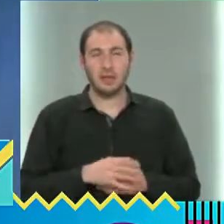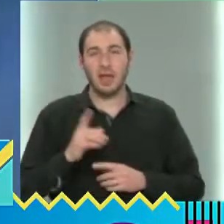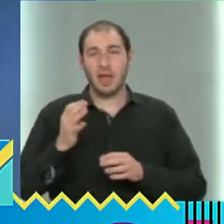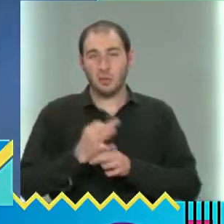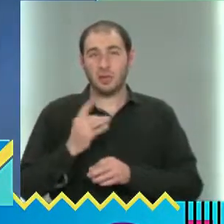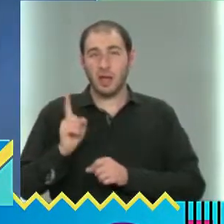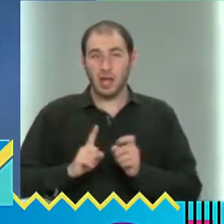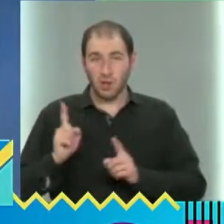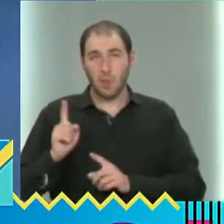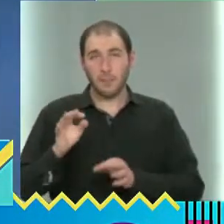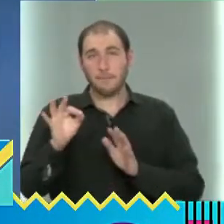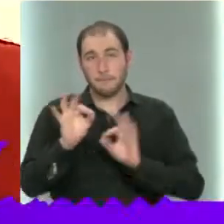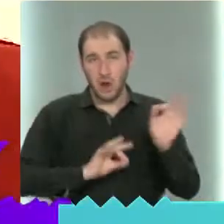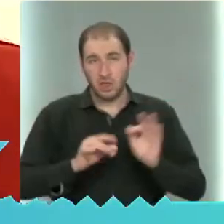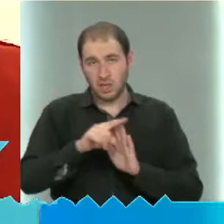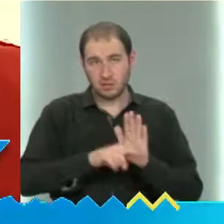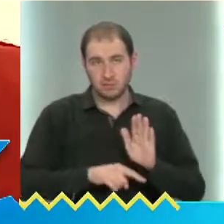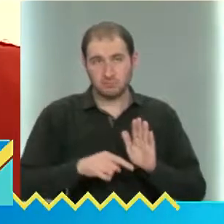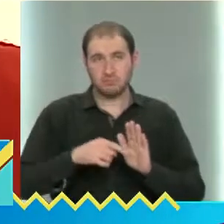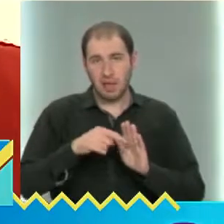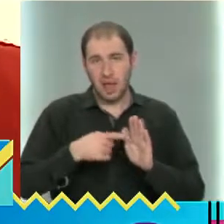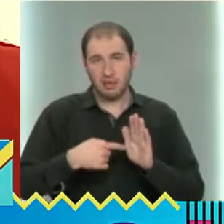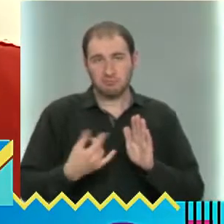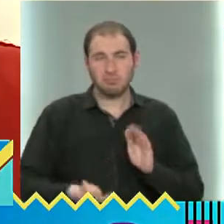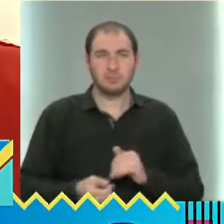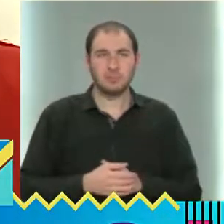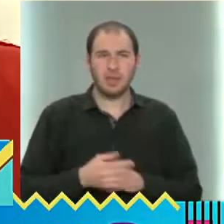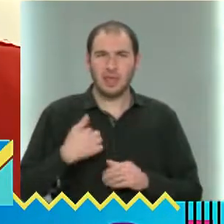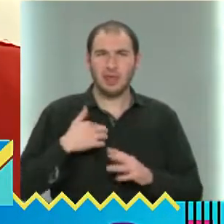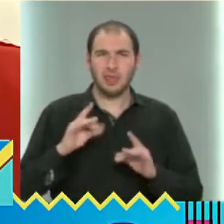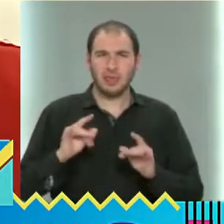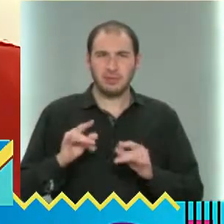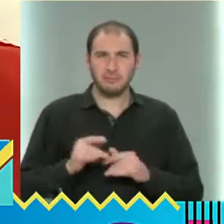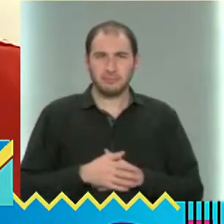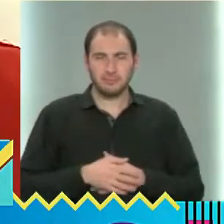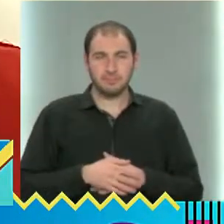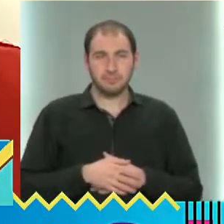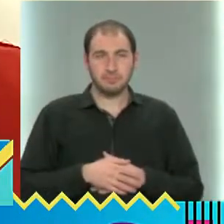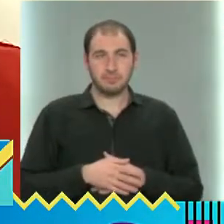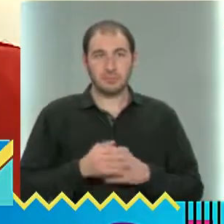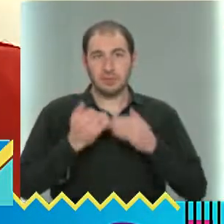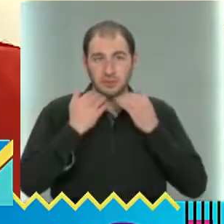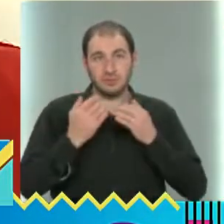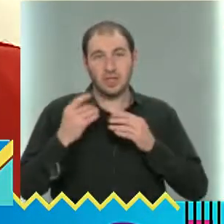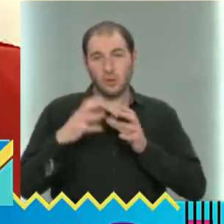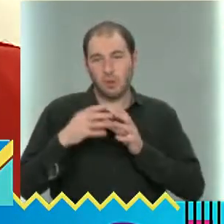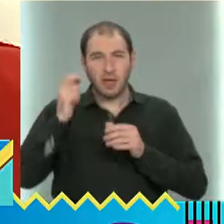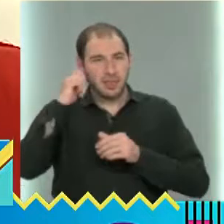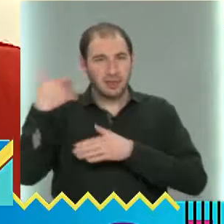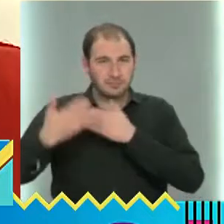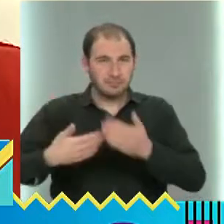escuelas para leer? tienen todo un proyecto con eso. Yo veo como una dificultad, no sé si es por generación, pero